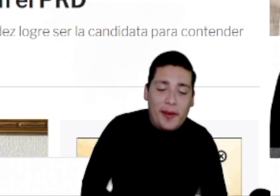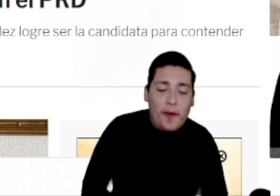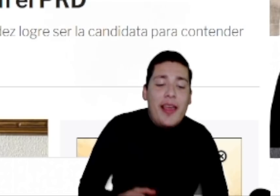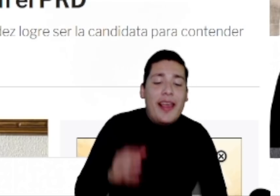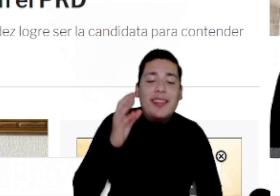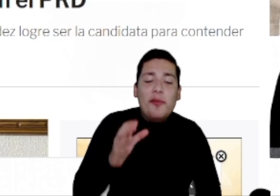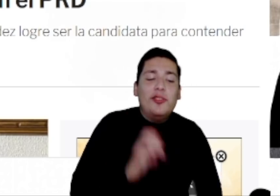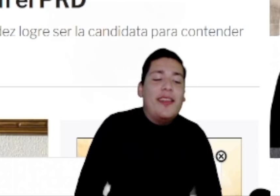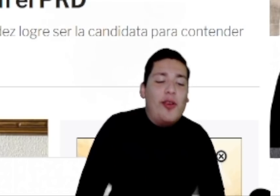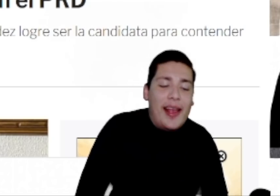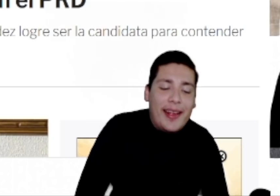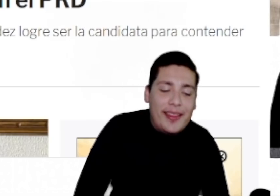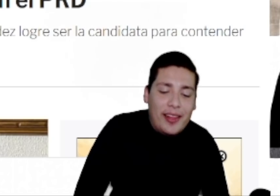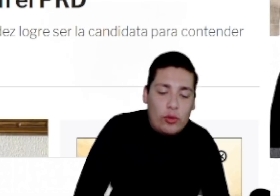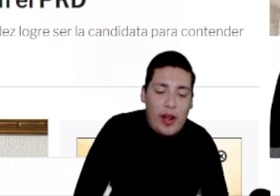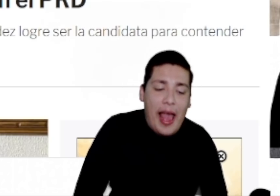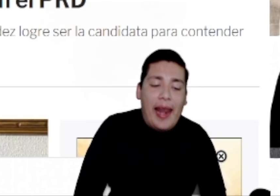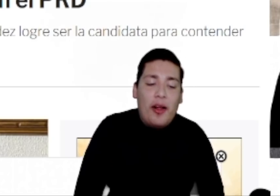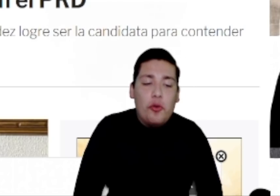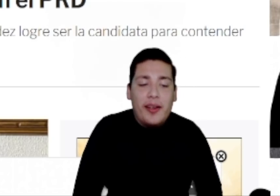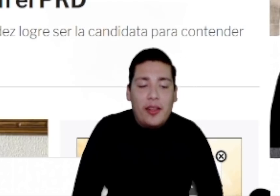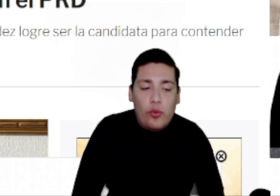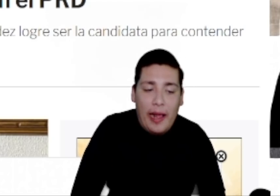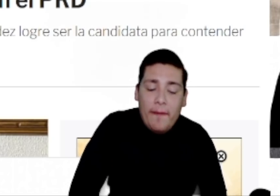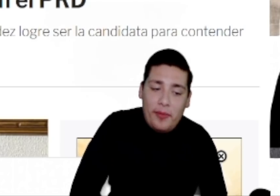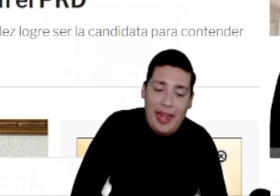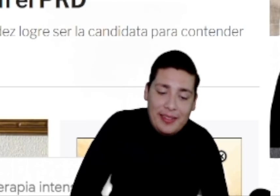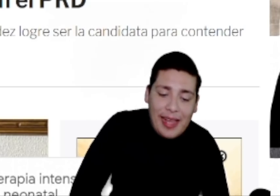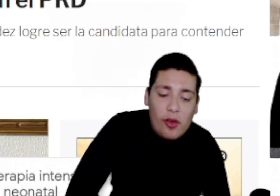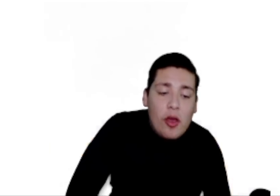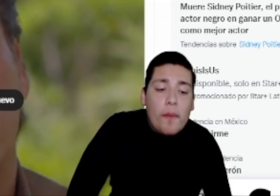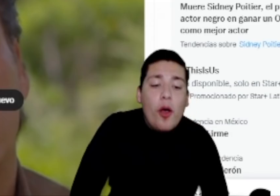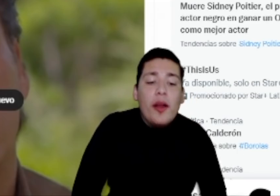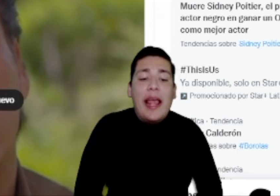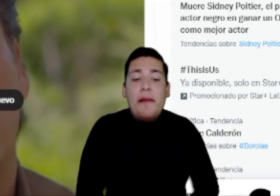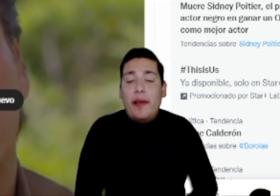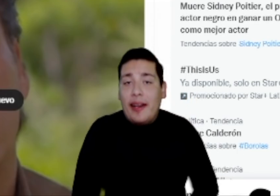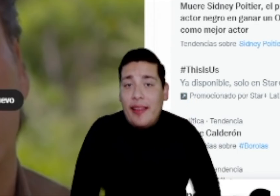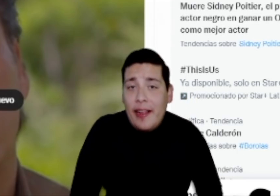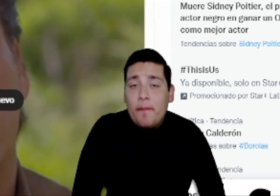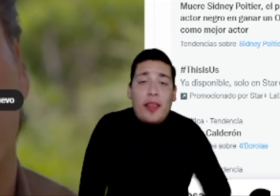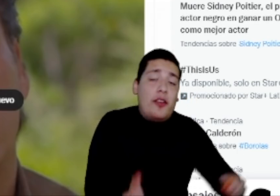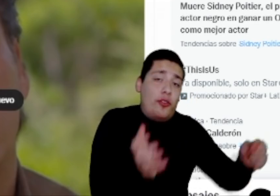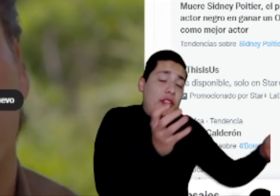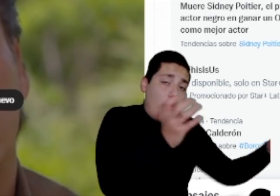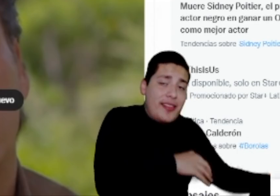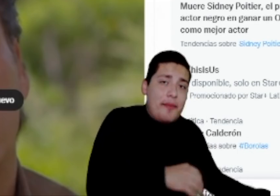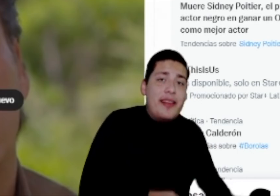Diamante Negro, está buscando la candidatura a la gubernatura del estado por el PRD